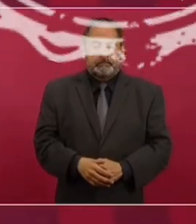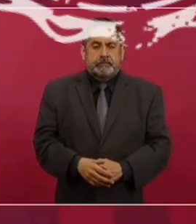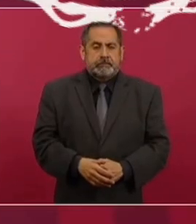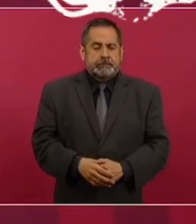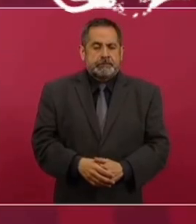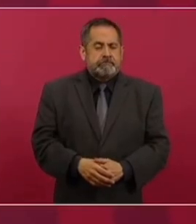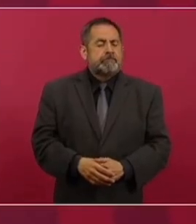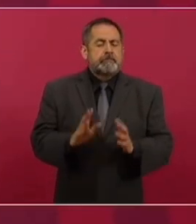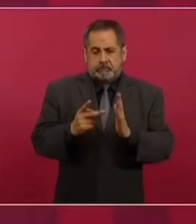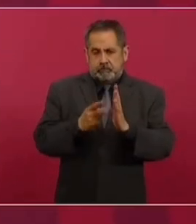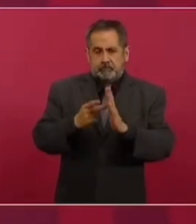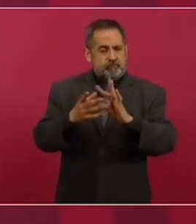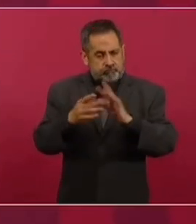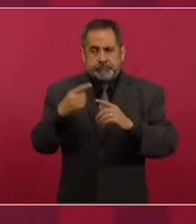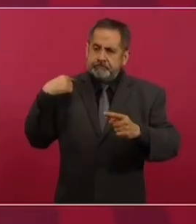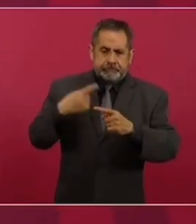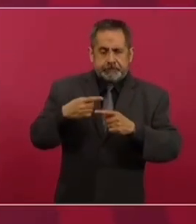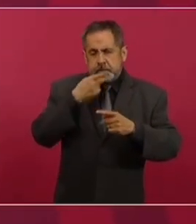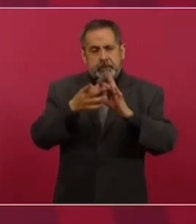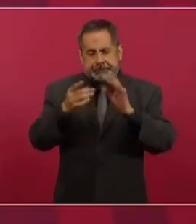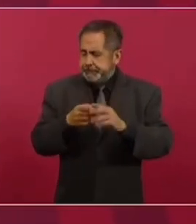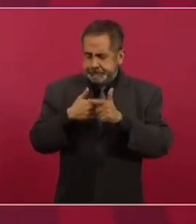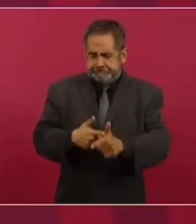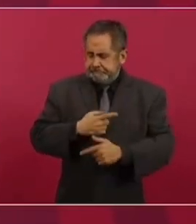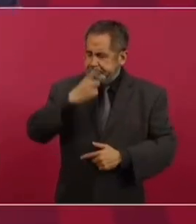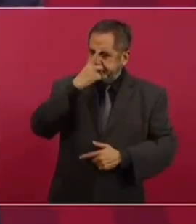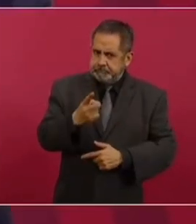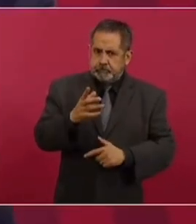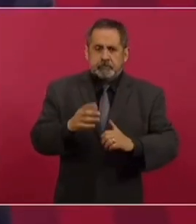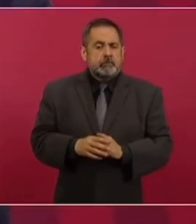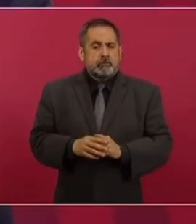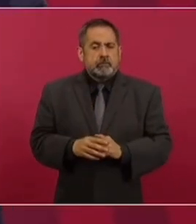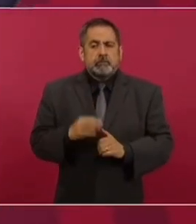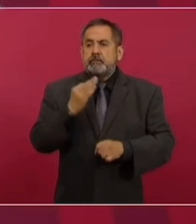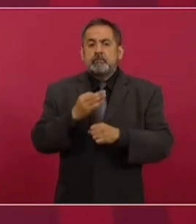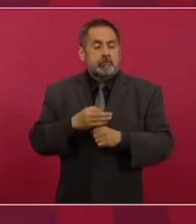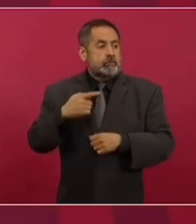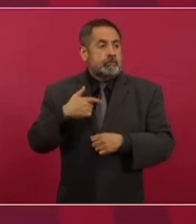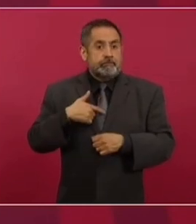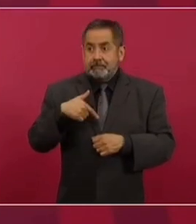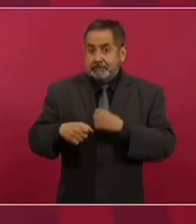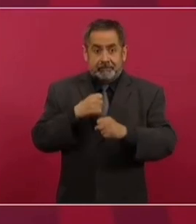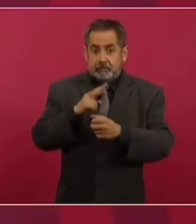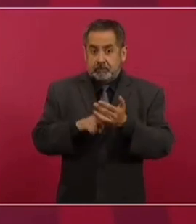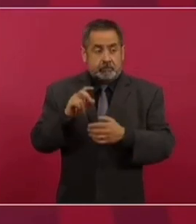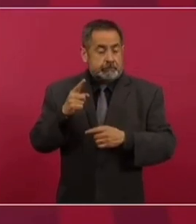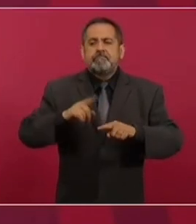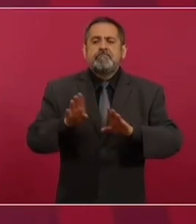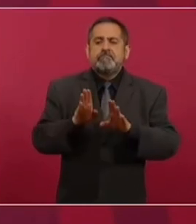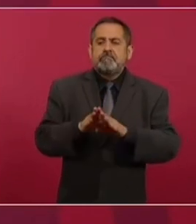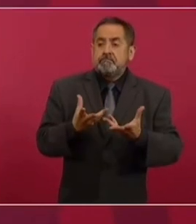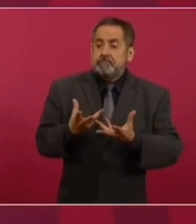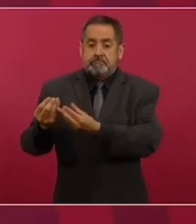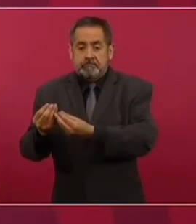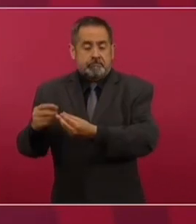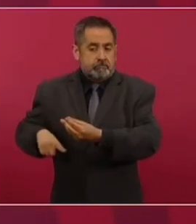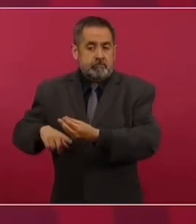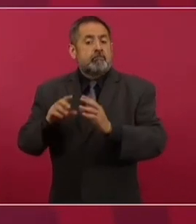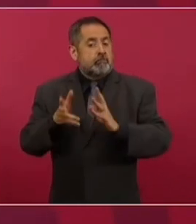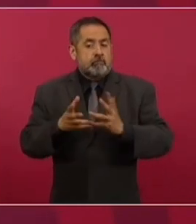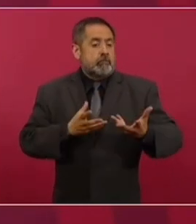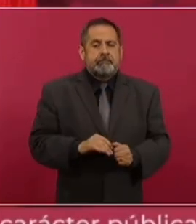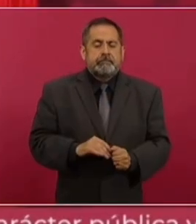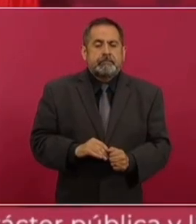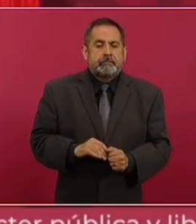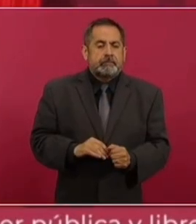Pues como lo hemos venido sosteniendo, estamos viviendo tiempos de definiciones. Y ayer, en efecto,